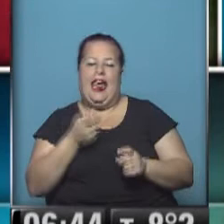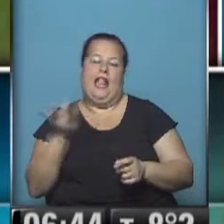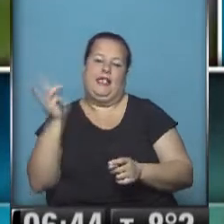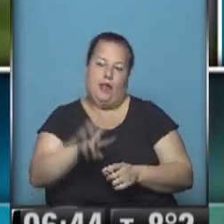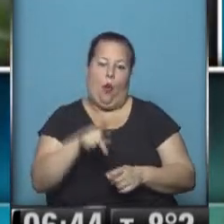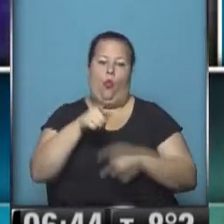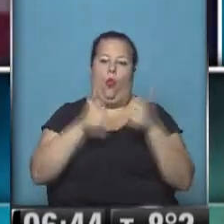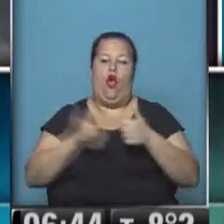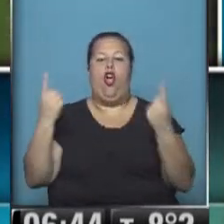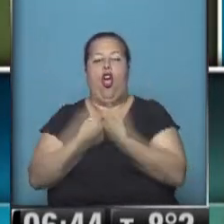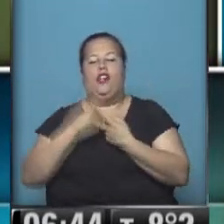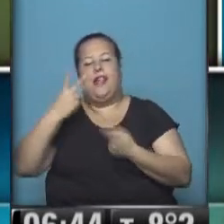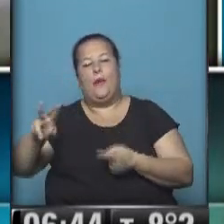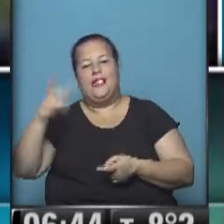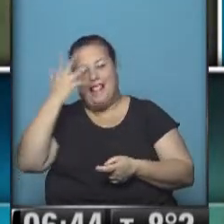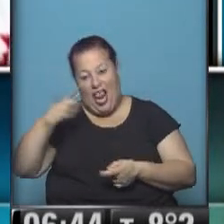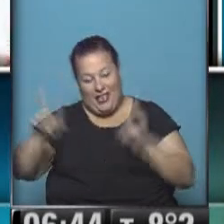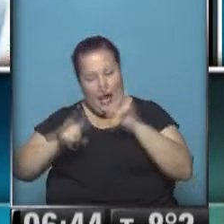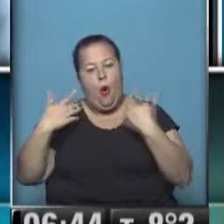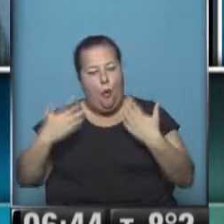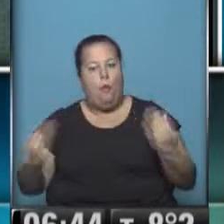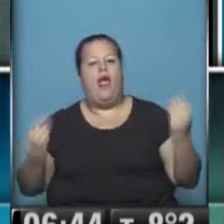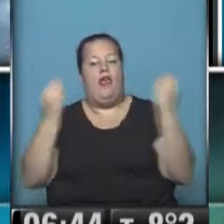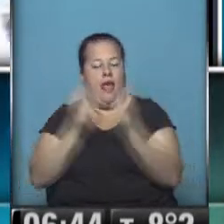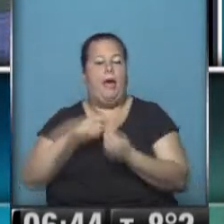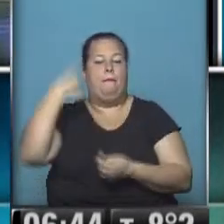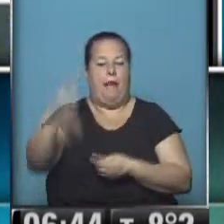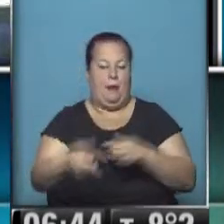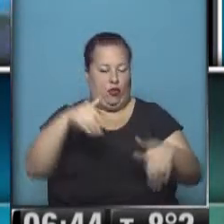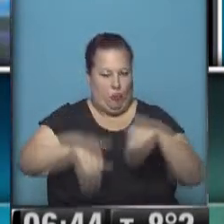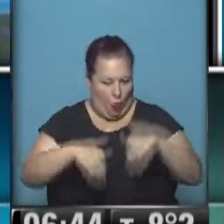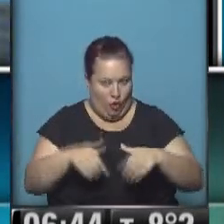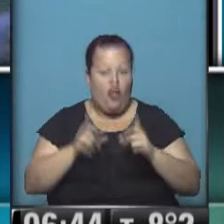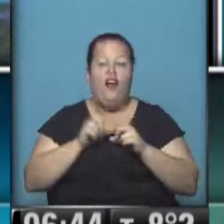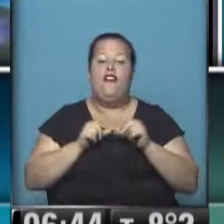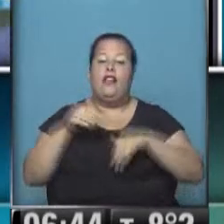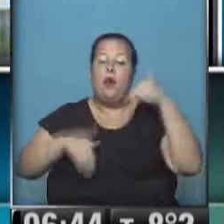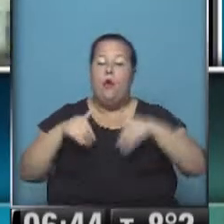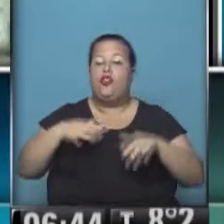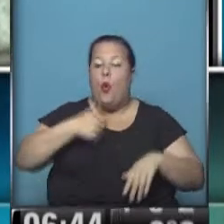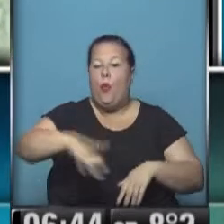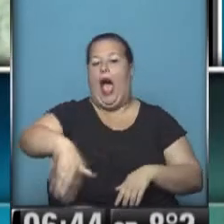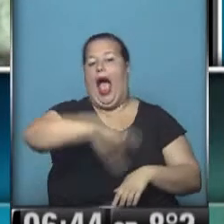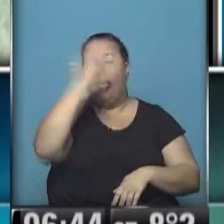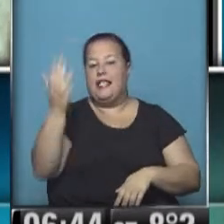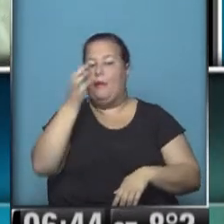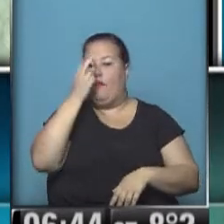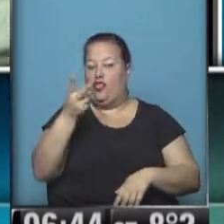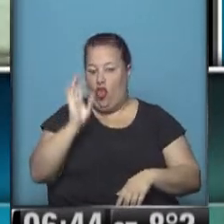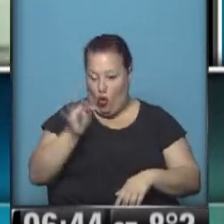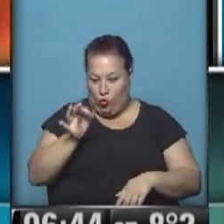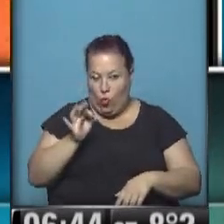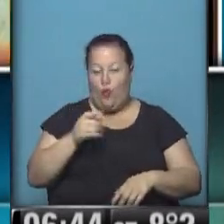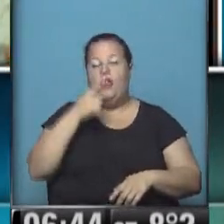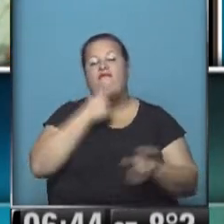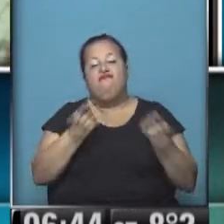ante el vice de san lorenzo quien quedó habilitado para presentarse en los próximos comicios la fecha de elección se definirá en la asamblea del 22 de octubre desde la